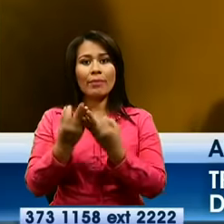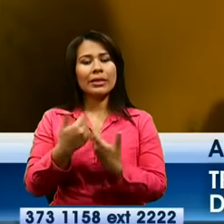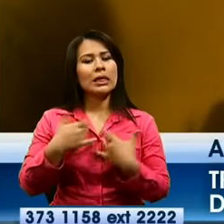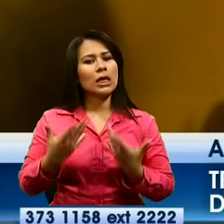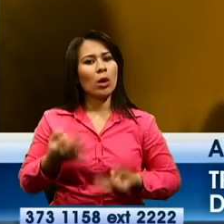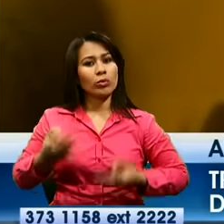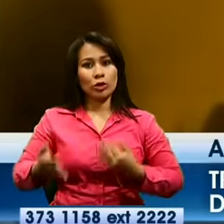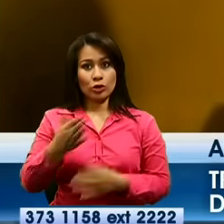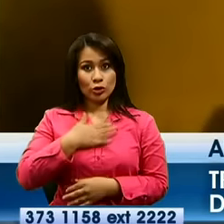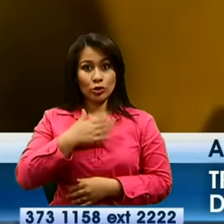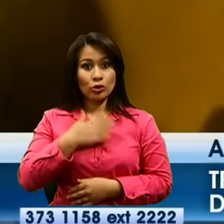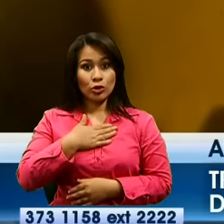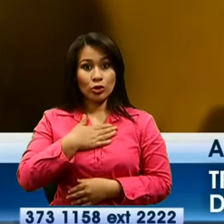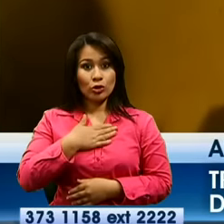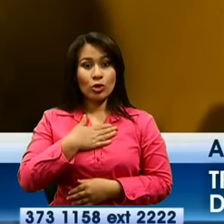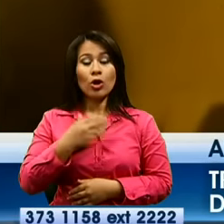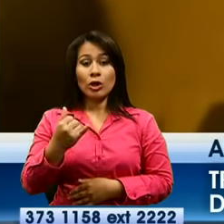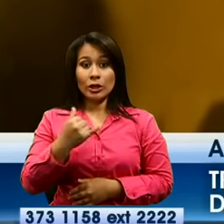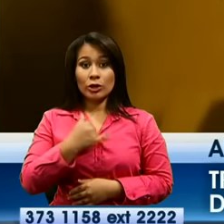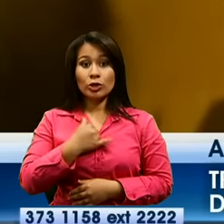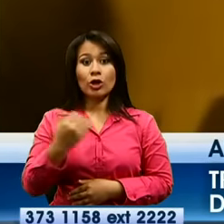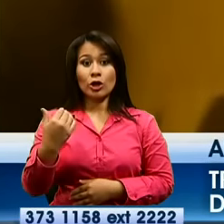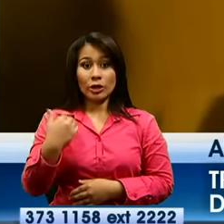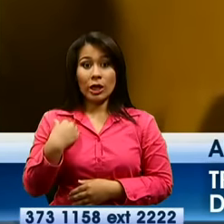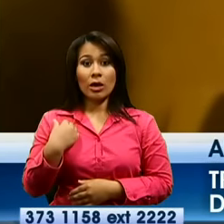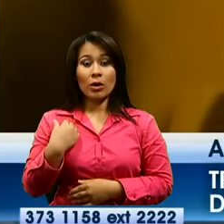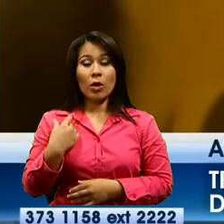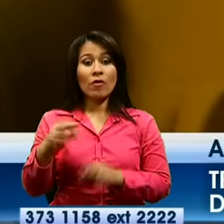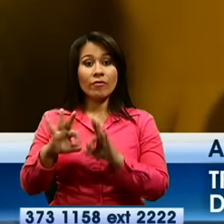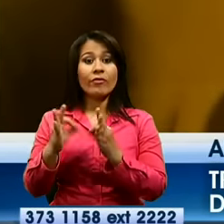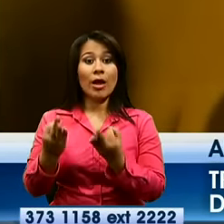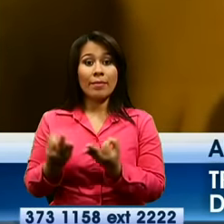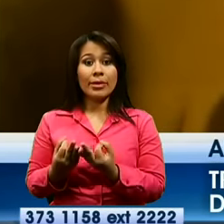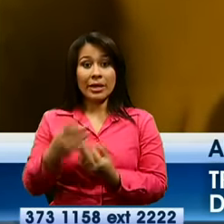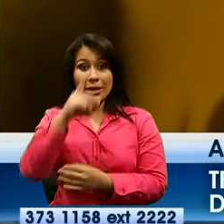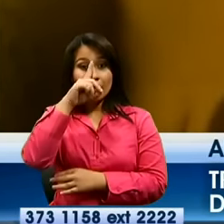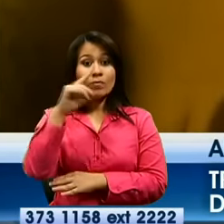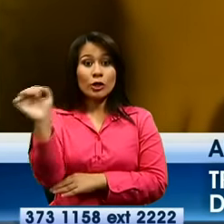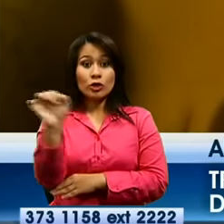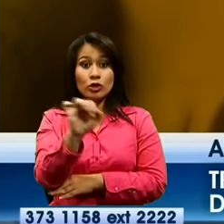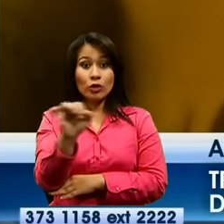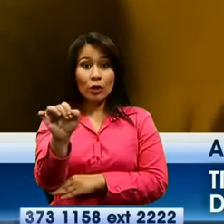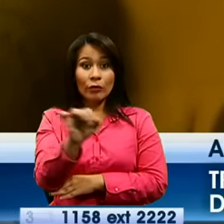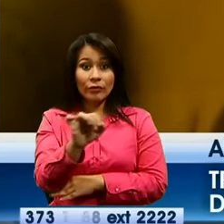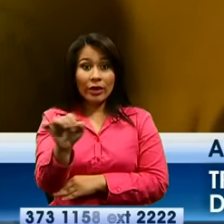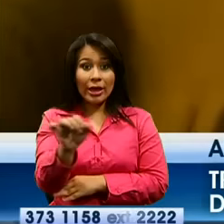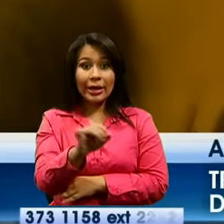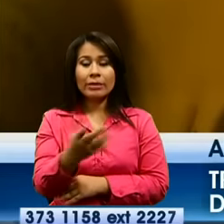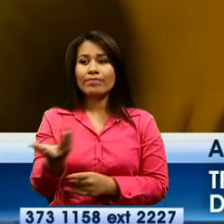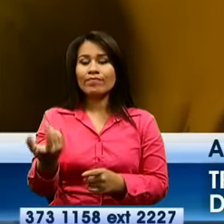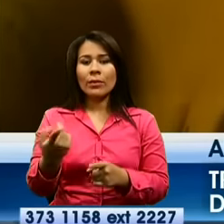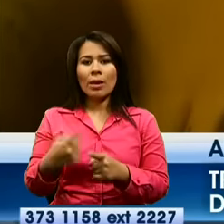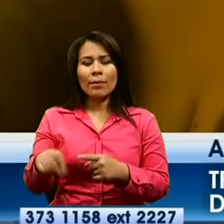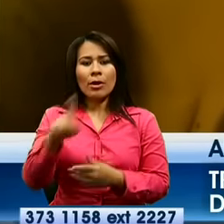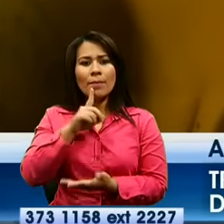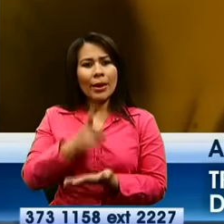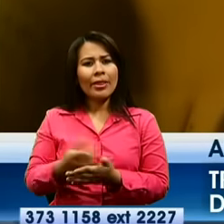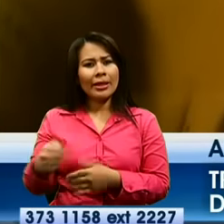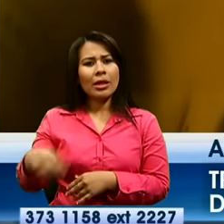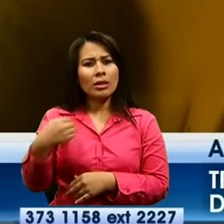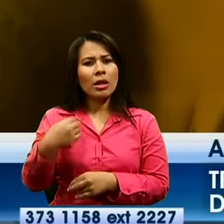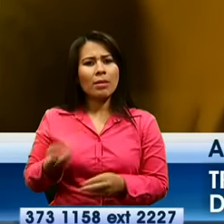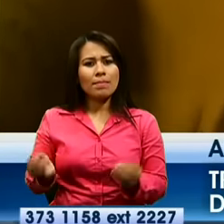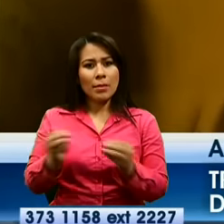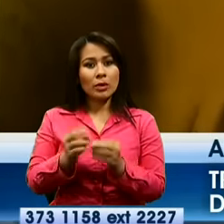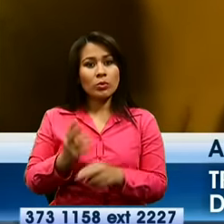tengo familiares que son choferes y como se dice, ¿no? Nadie sale a provocar un accidente, pero tiene que haber más